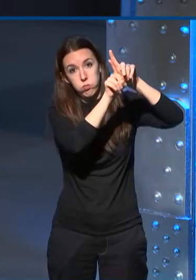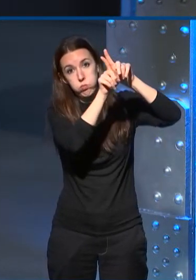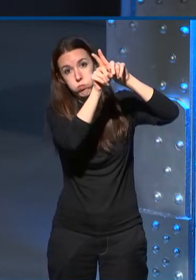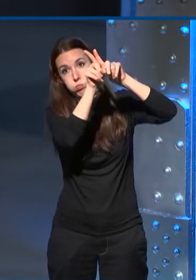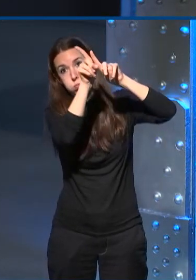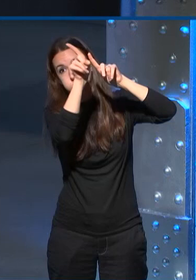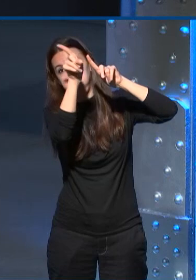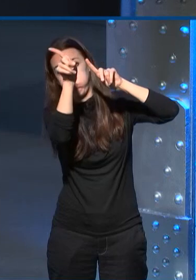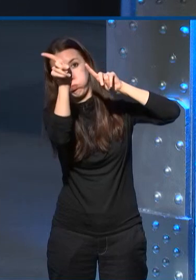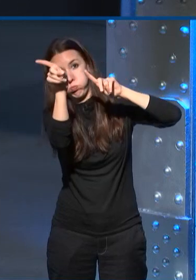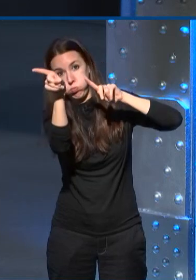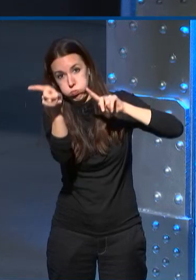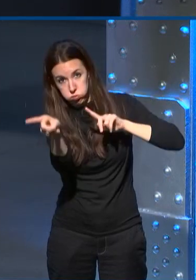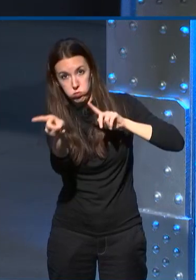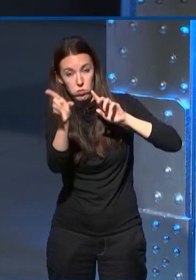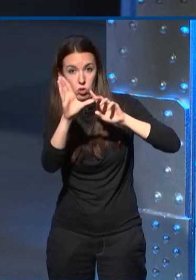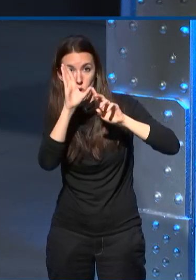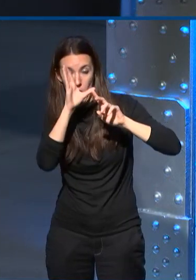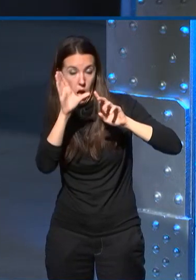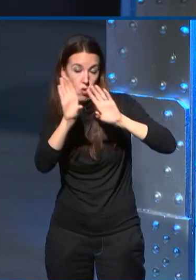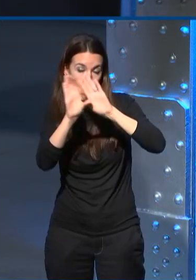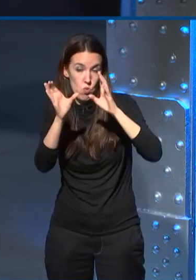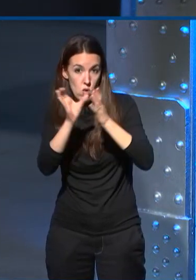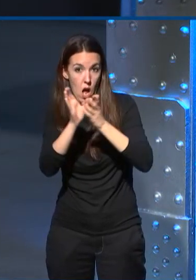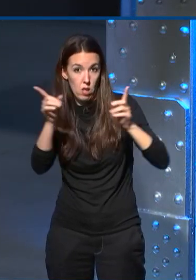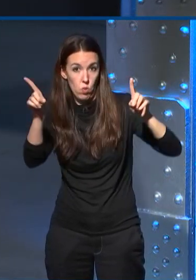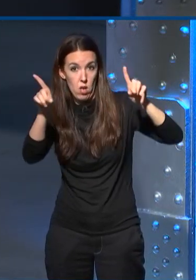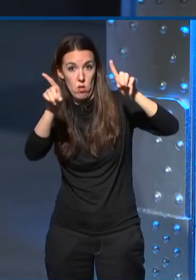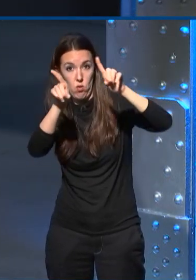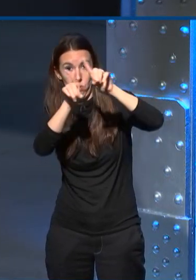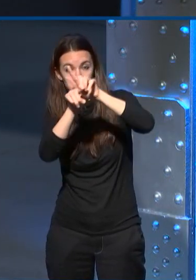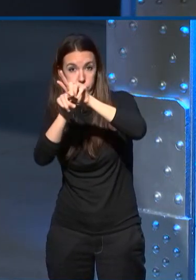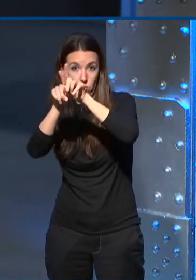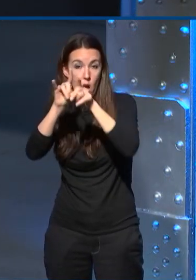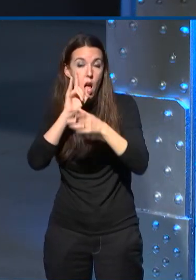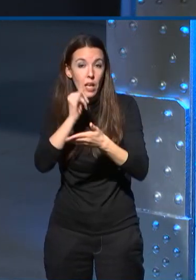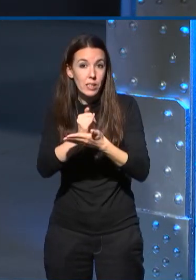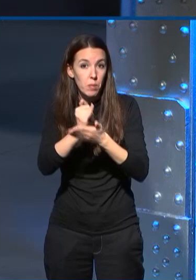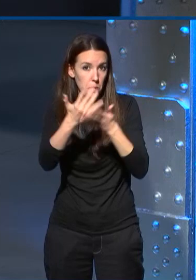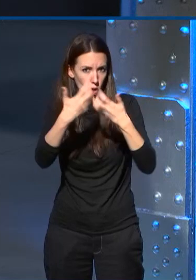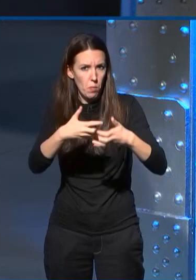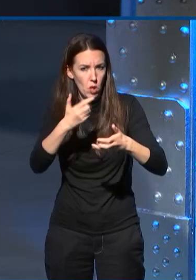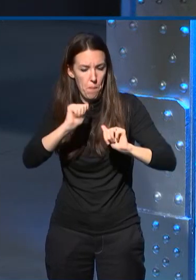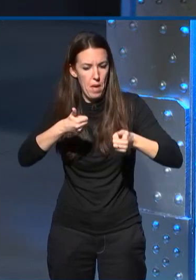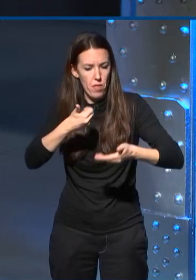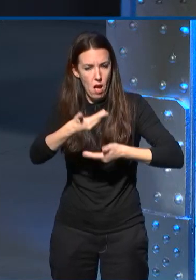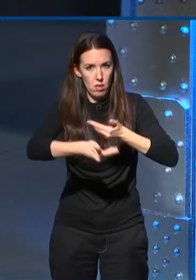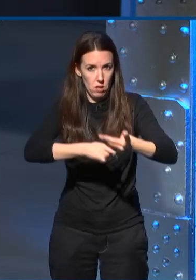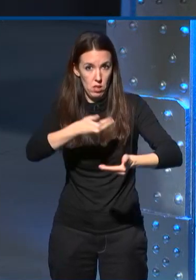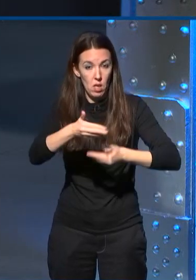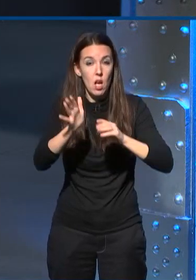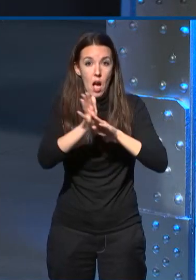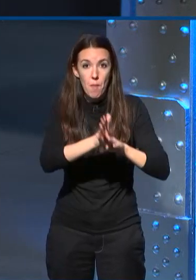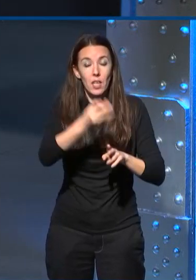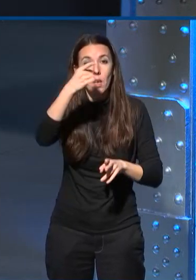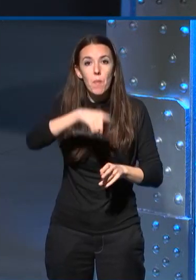que se acoplaran entre ellos. Y esos experimentos automáticos se empezaron a hacer. Aparte,